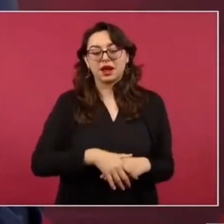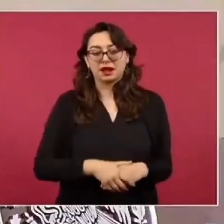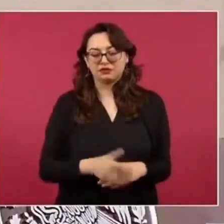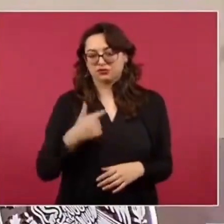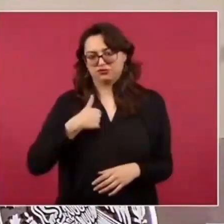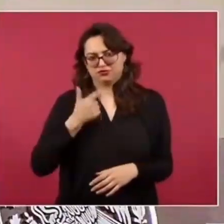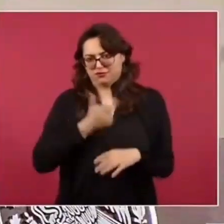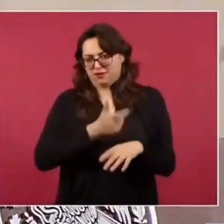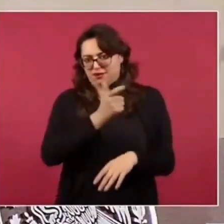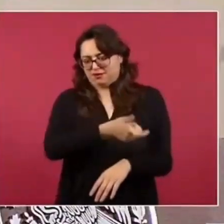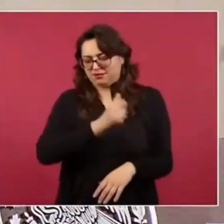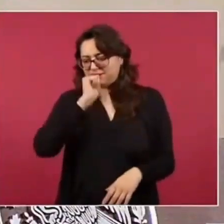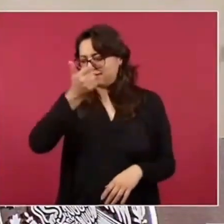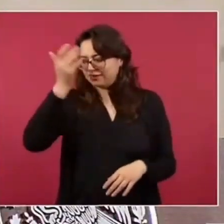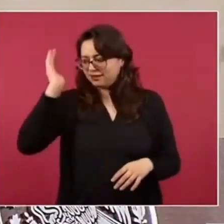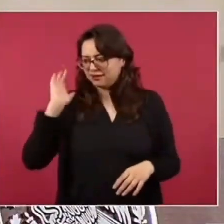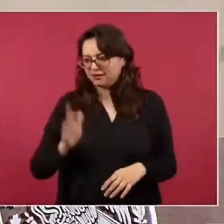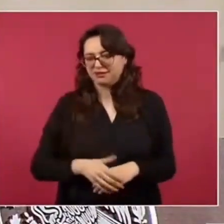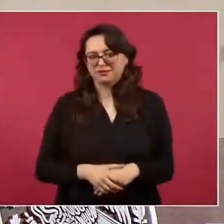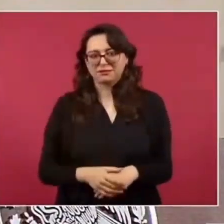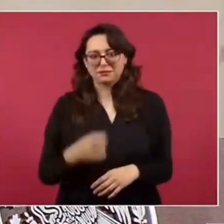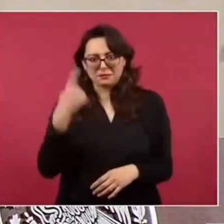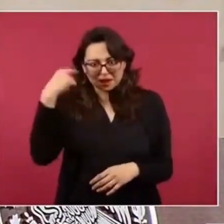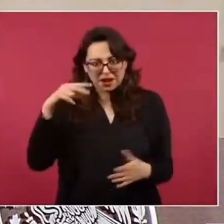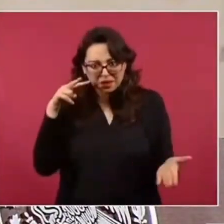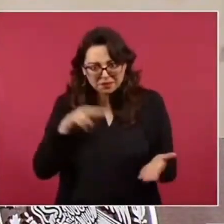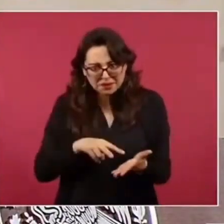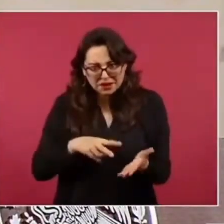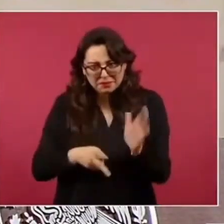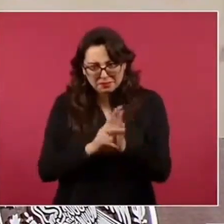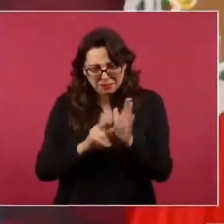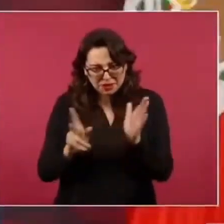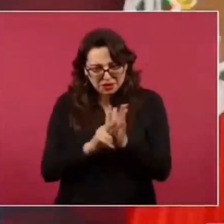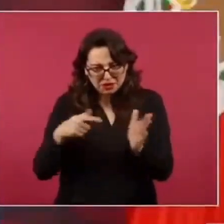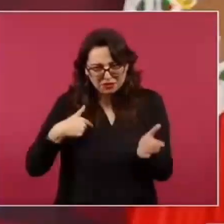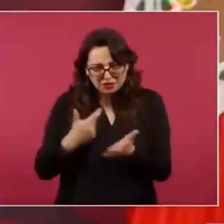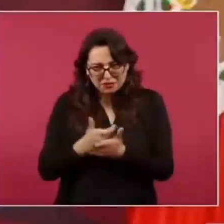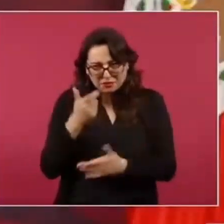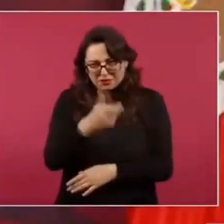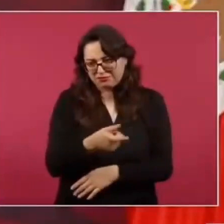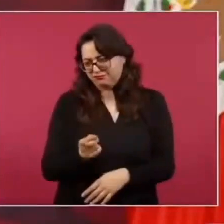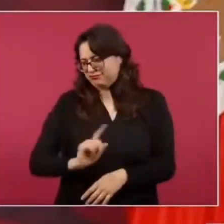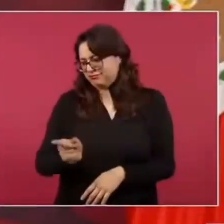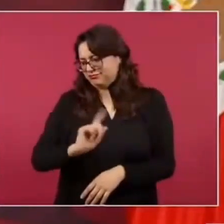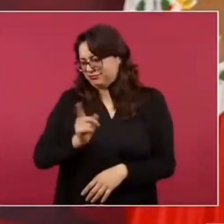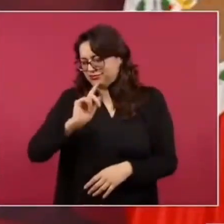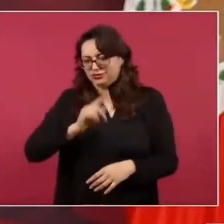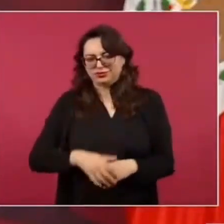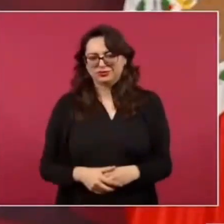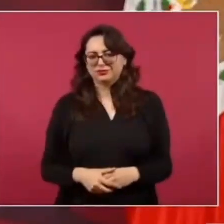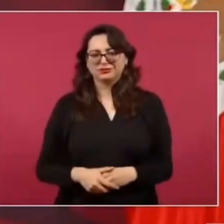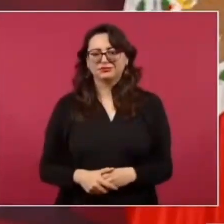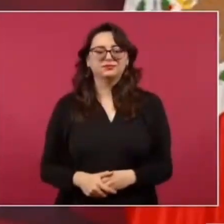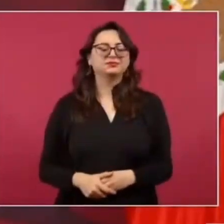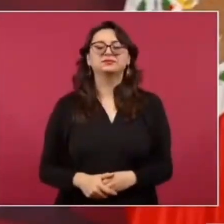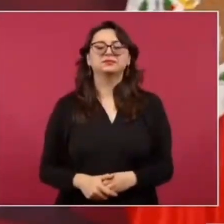¿no? Que pagara yo para ver el Reforma.